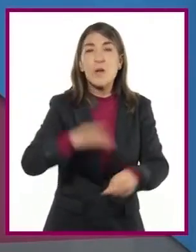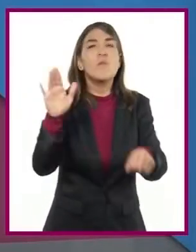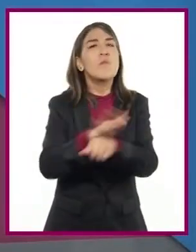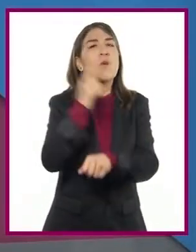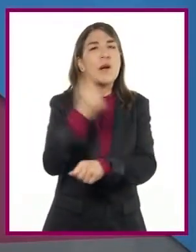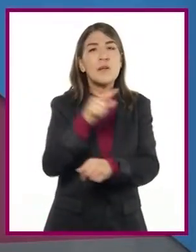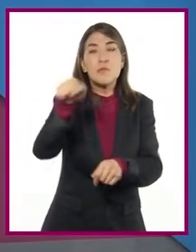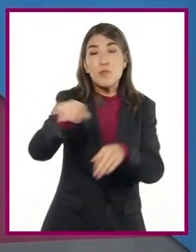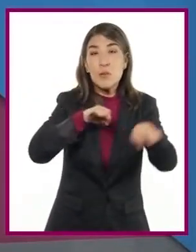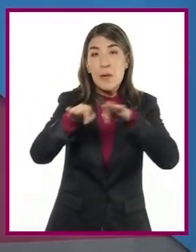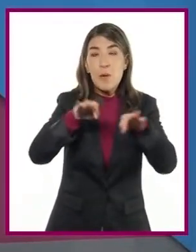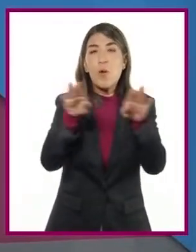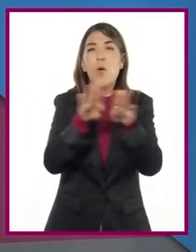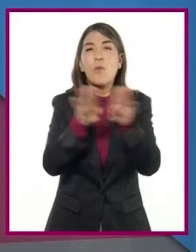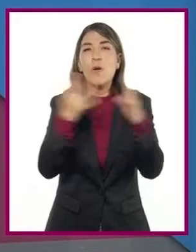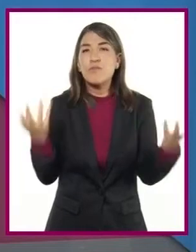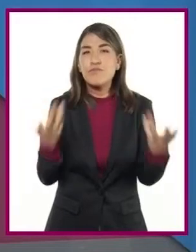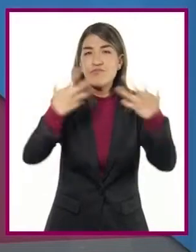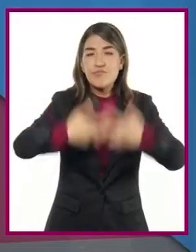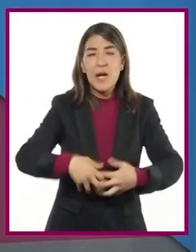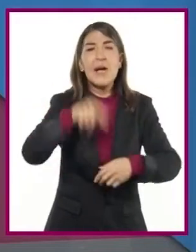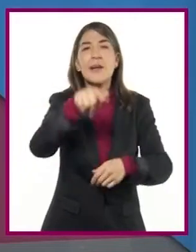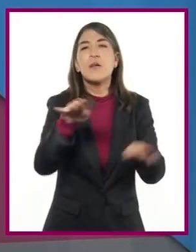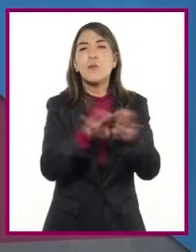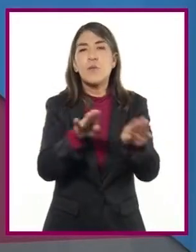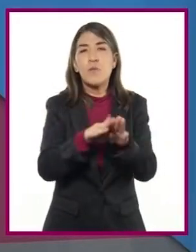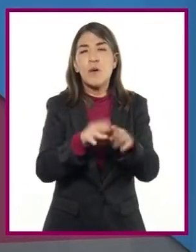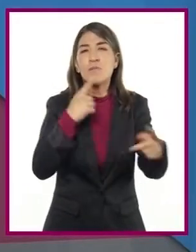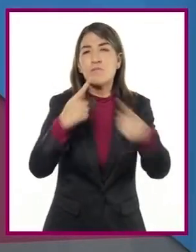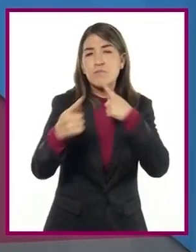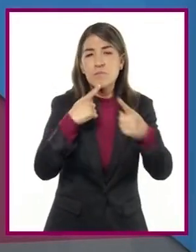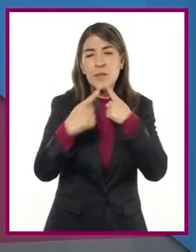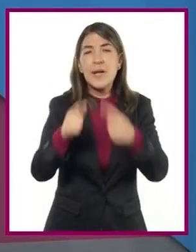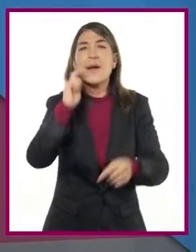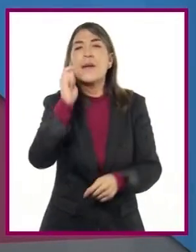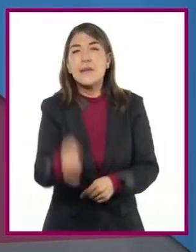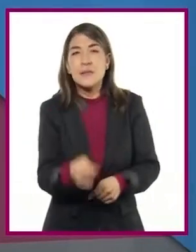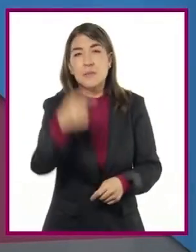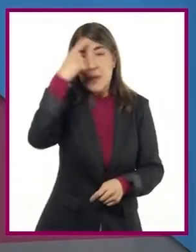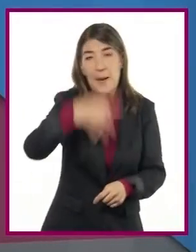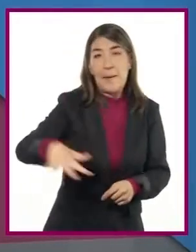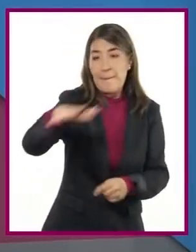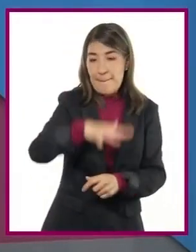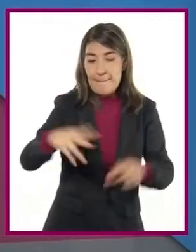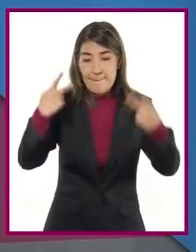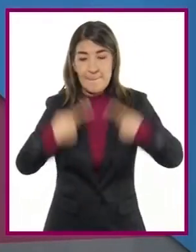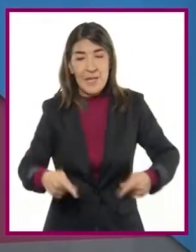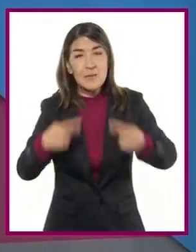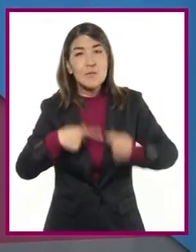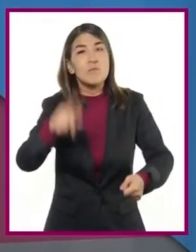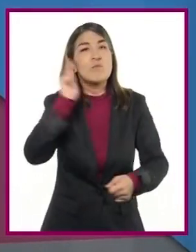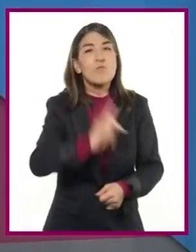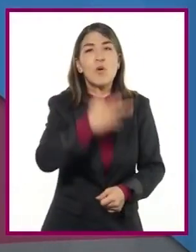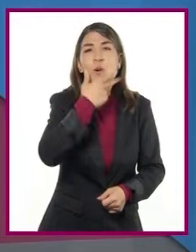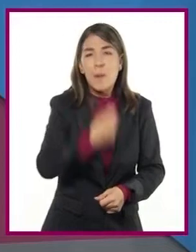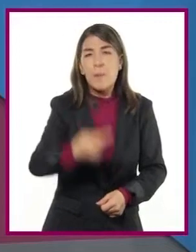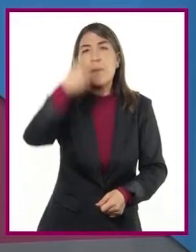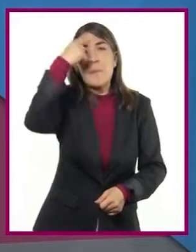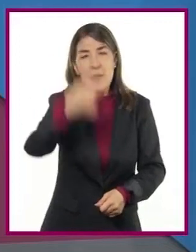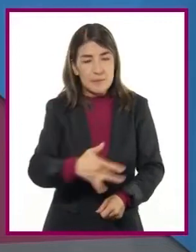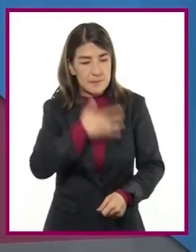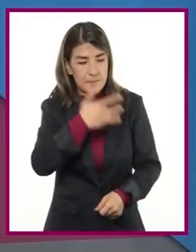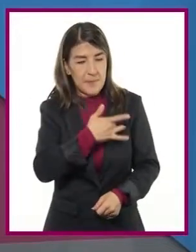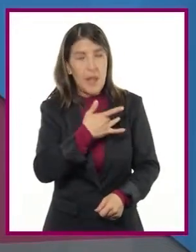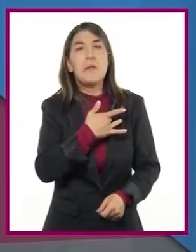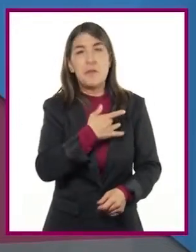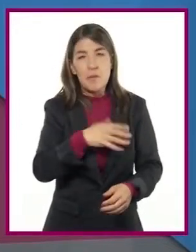su desempeño imparcial en un régimen democrático da a las ciudadanas y ciudadanos la certidumbre de que